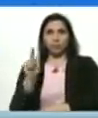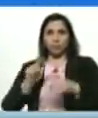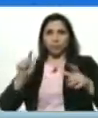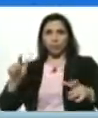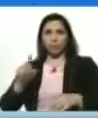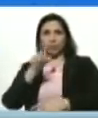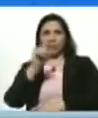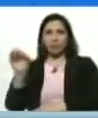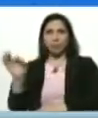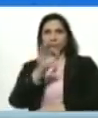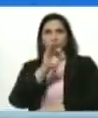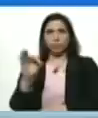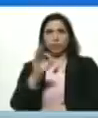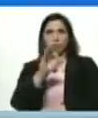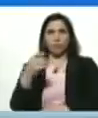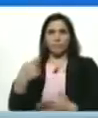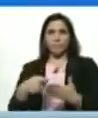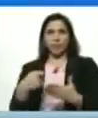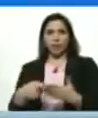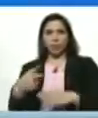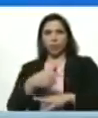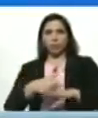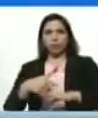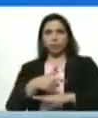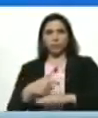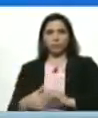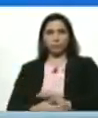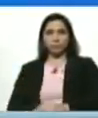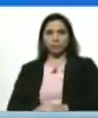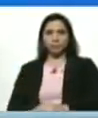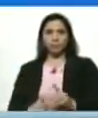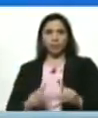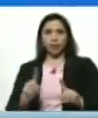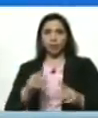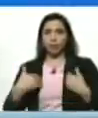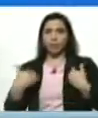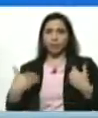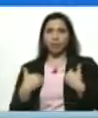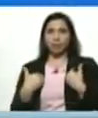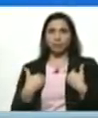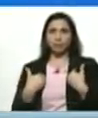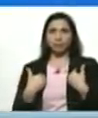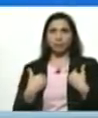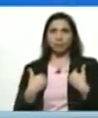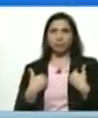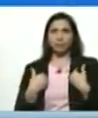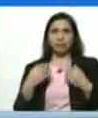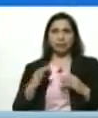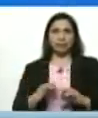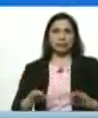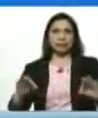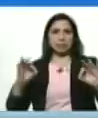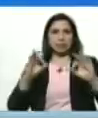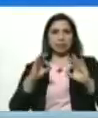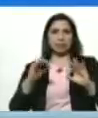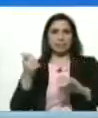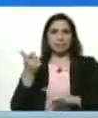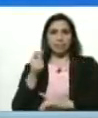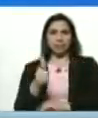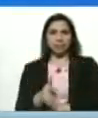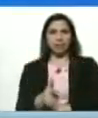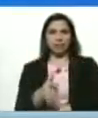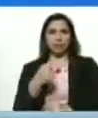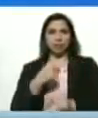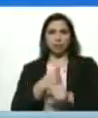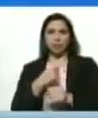100% de subsidio para no afectar nada el pasaje del